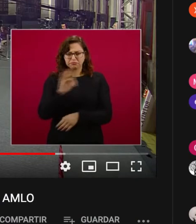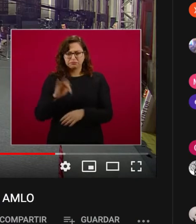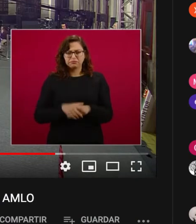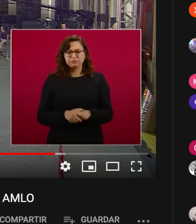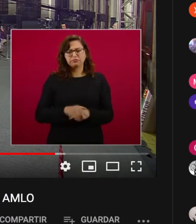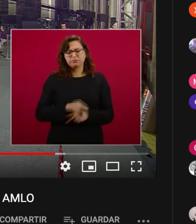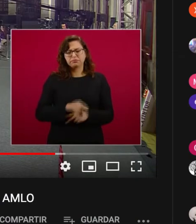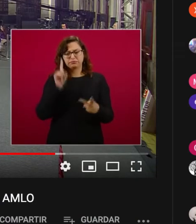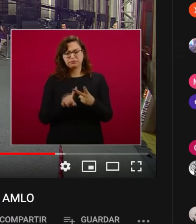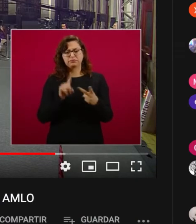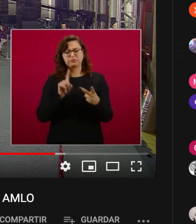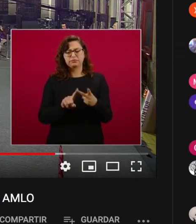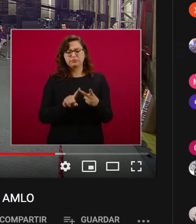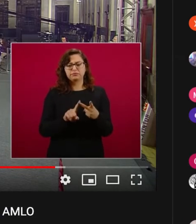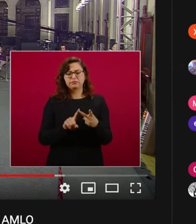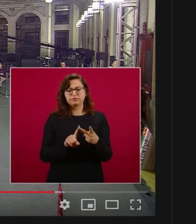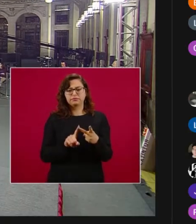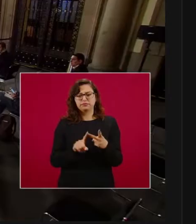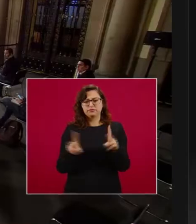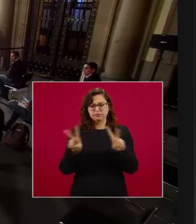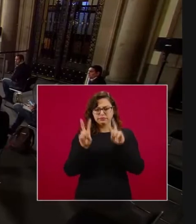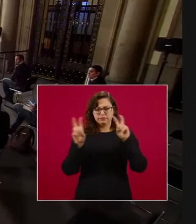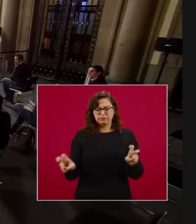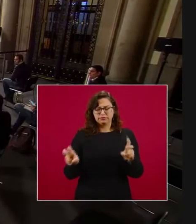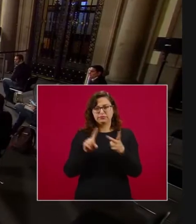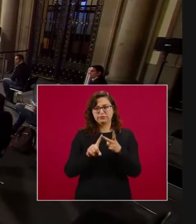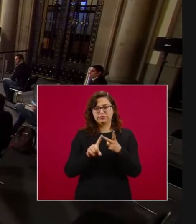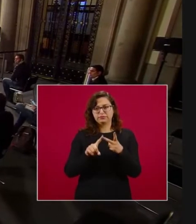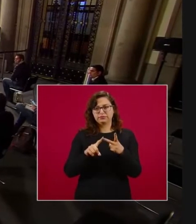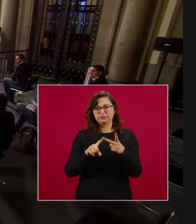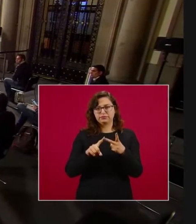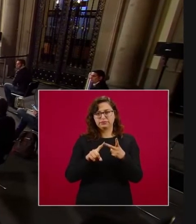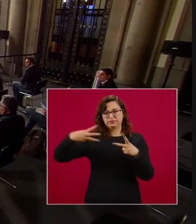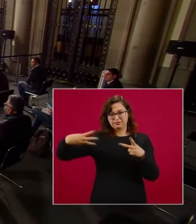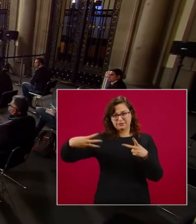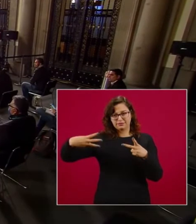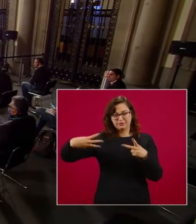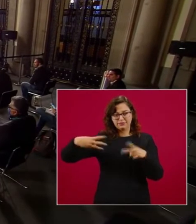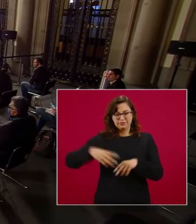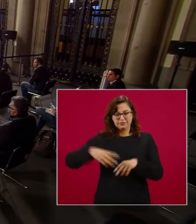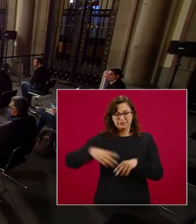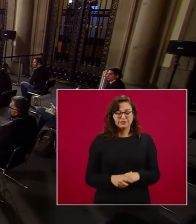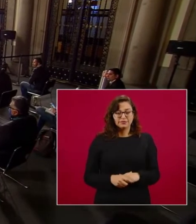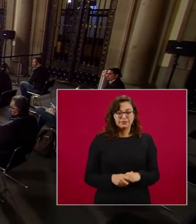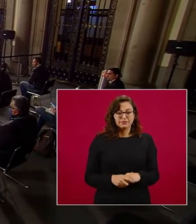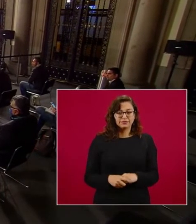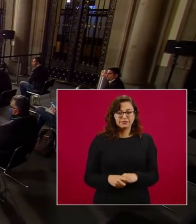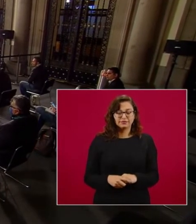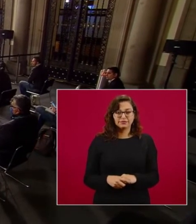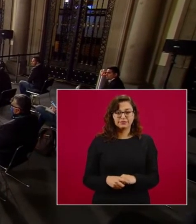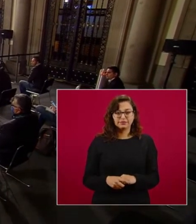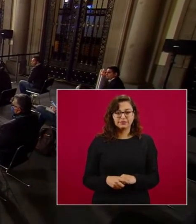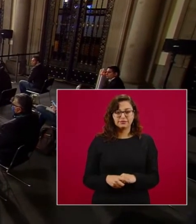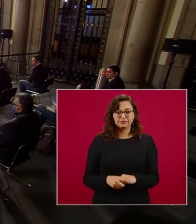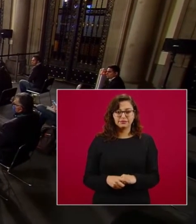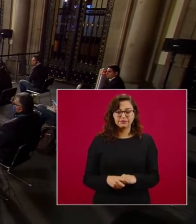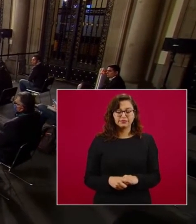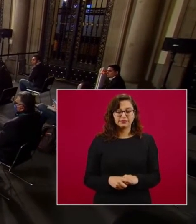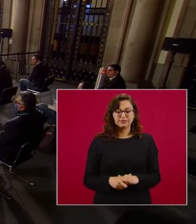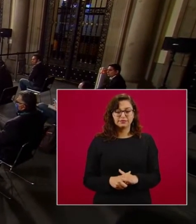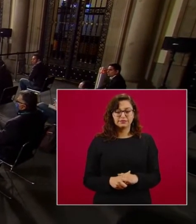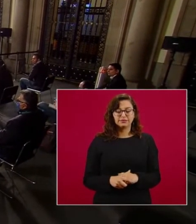Segundo tema, presidente, le voy a plantear tres. El siguiente tema es, usted ha afirmado siempre que o ha procurado